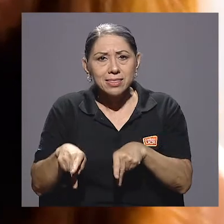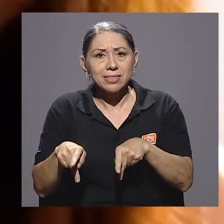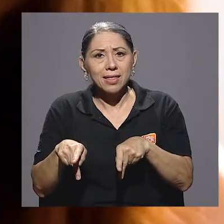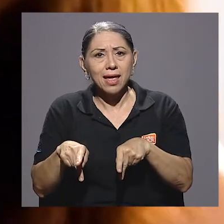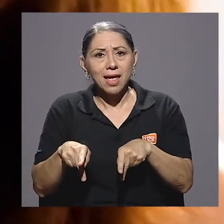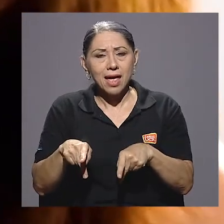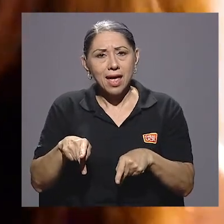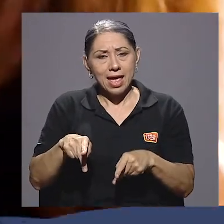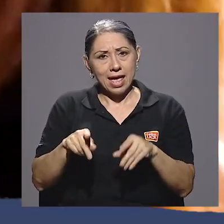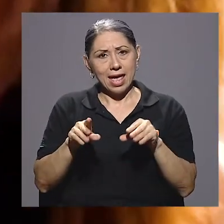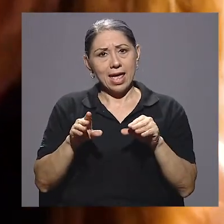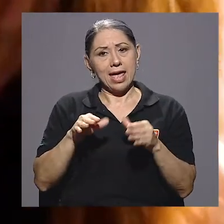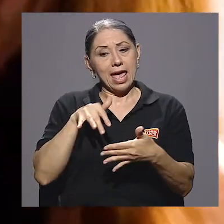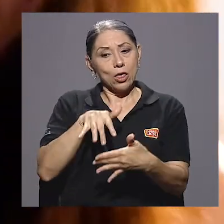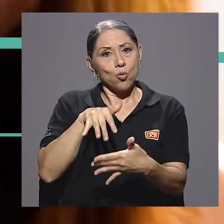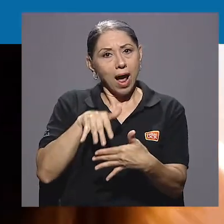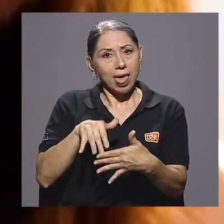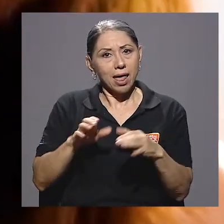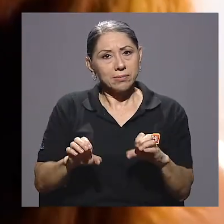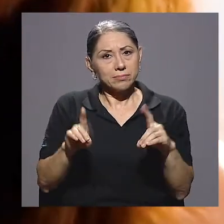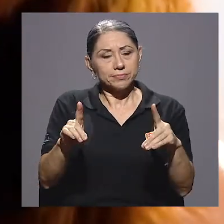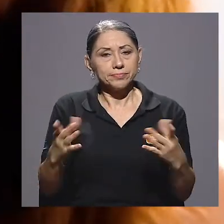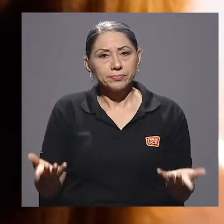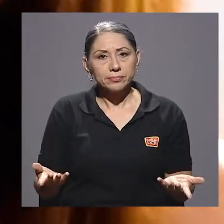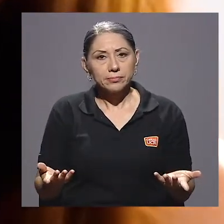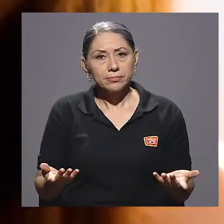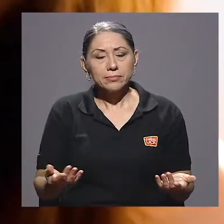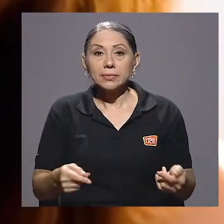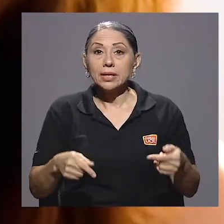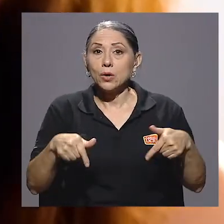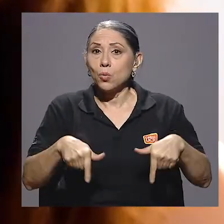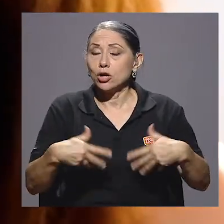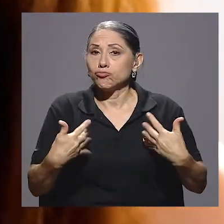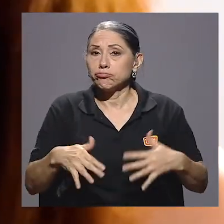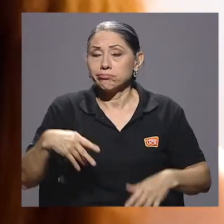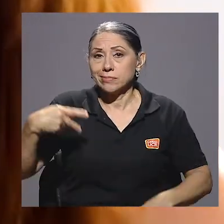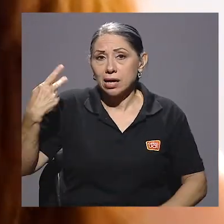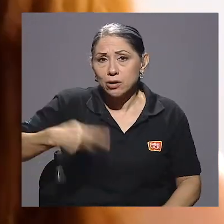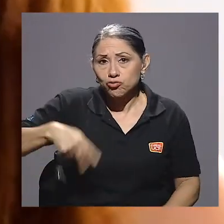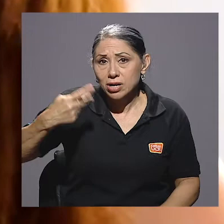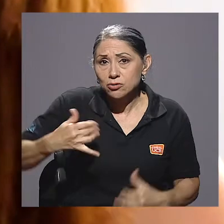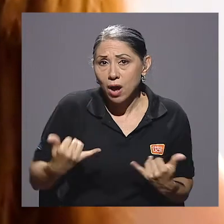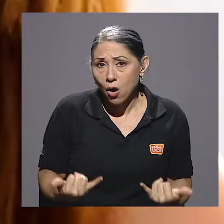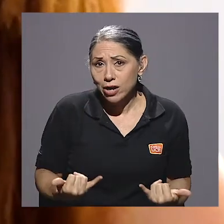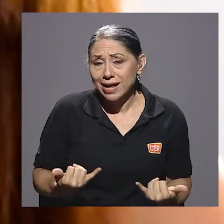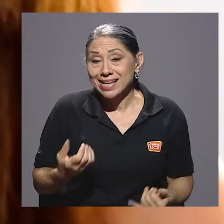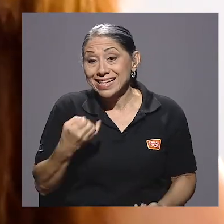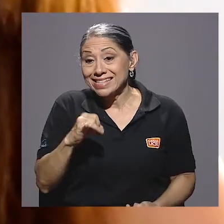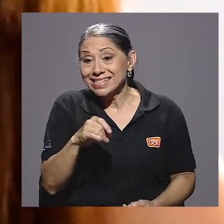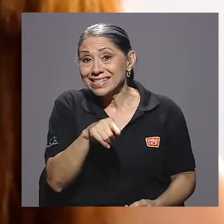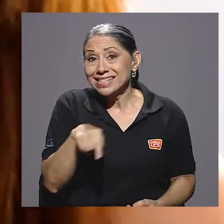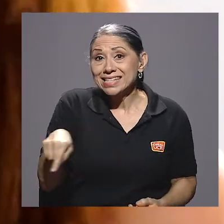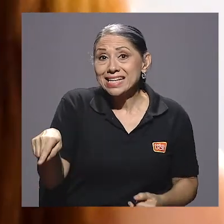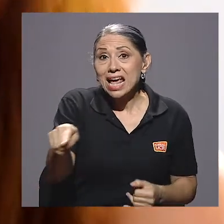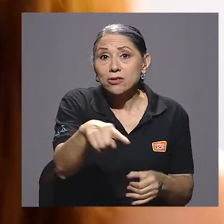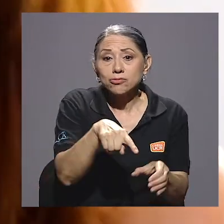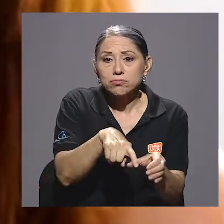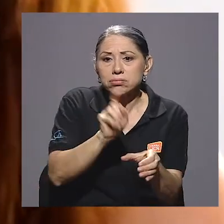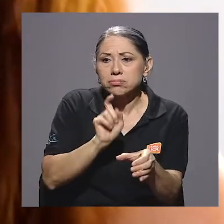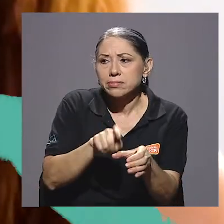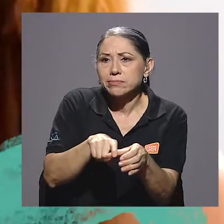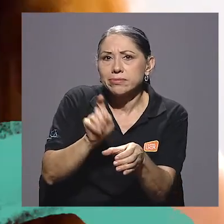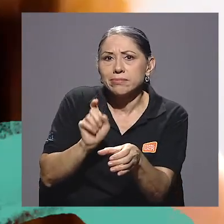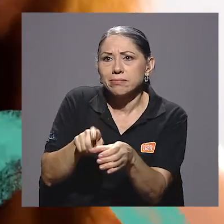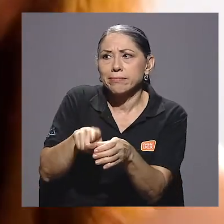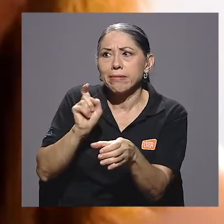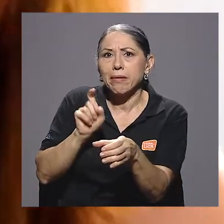gente educada. Y bueno, aquí tenemos un enorme riesgo de que si perdemos una